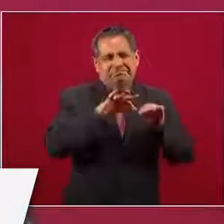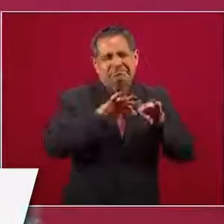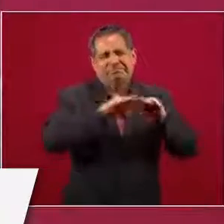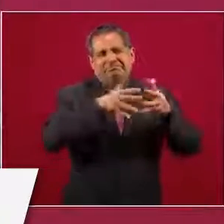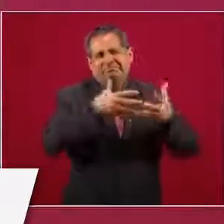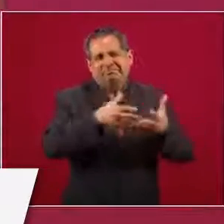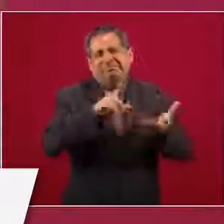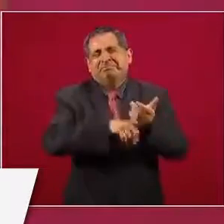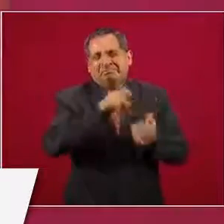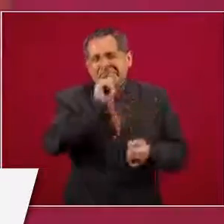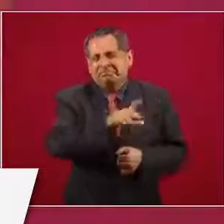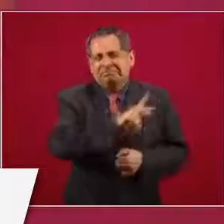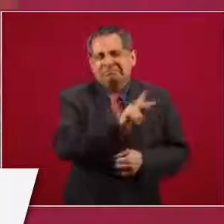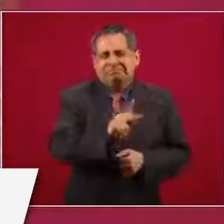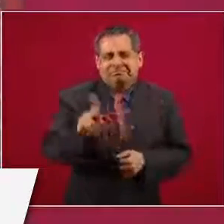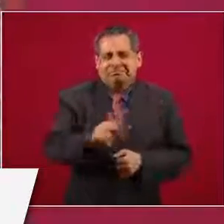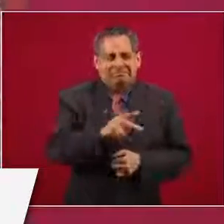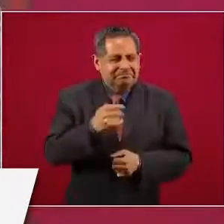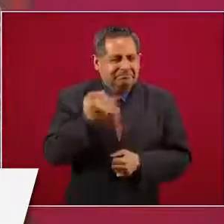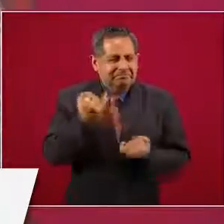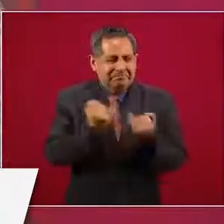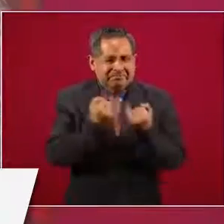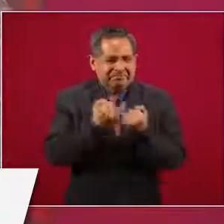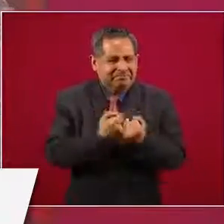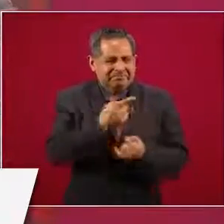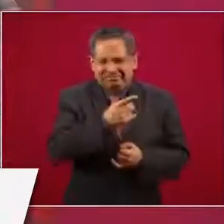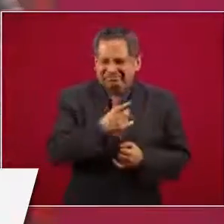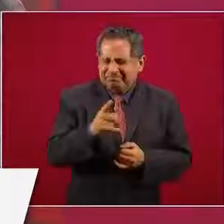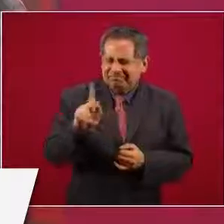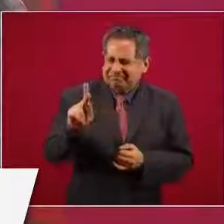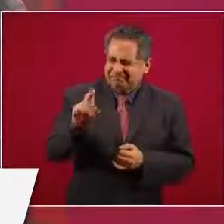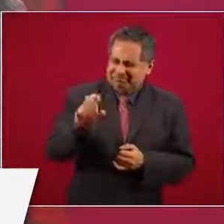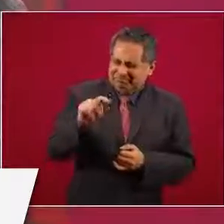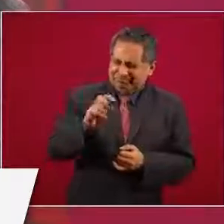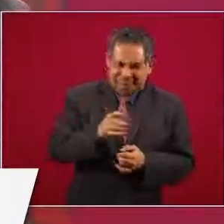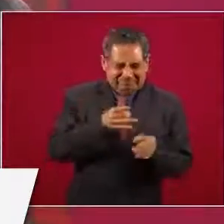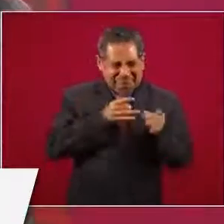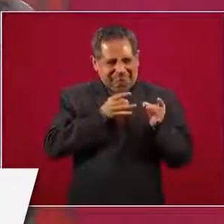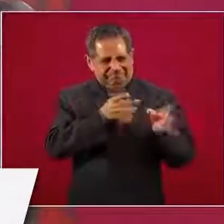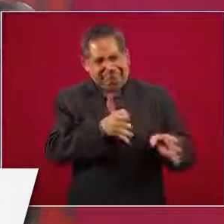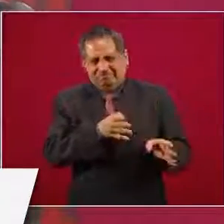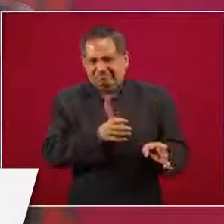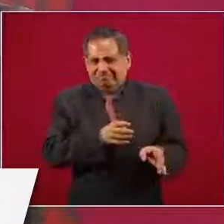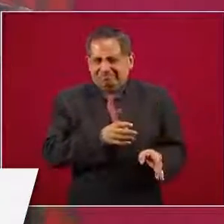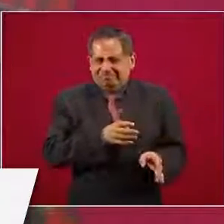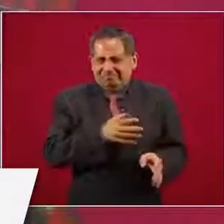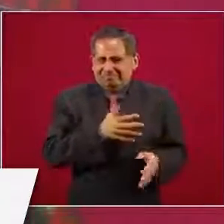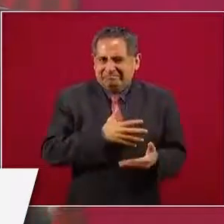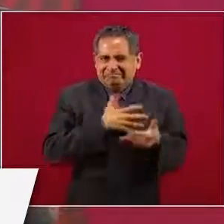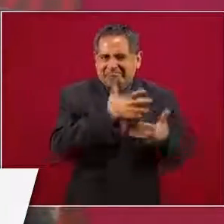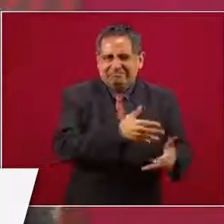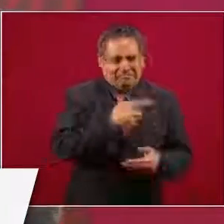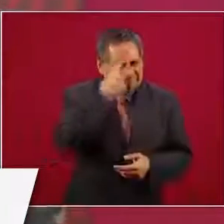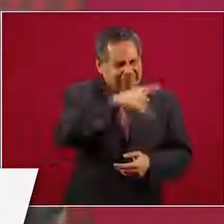más que eso, ¿no? La peste funesta de la corrupción.